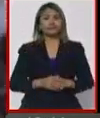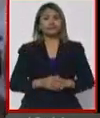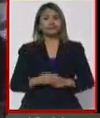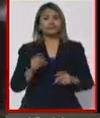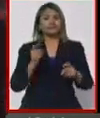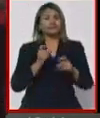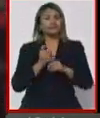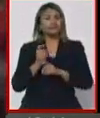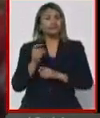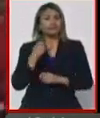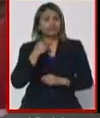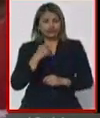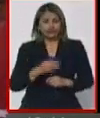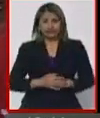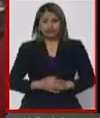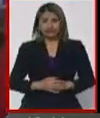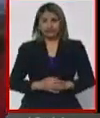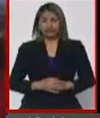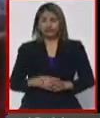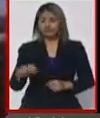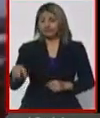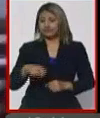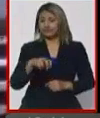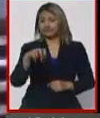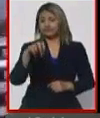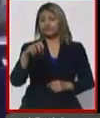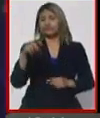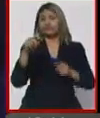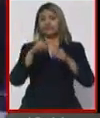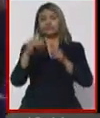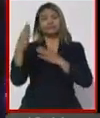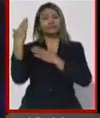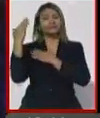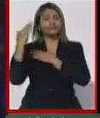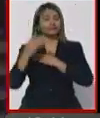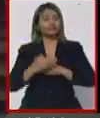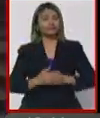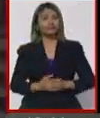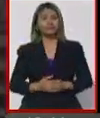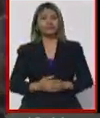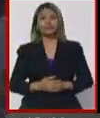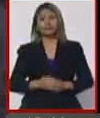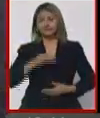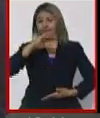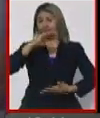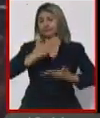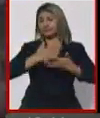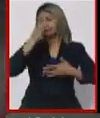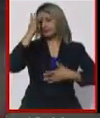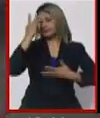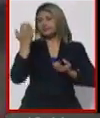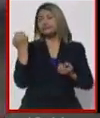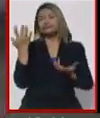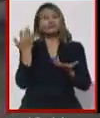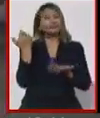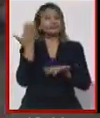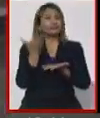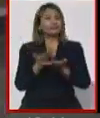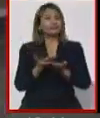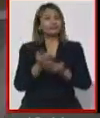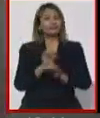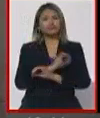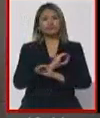estamos perjudicadas. ¿El viaje era urgente hacia el oriente? Urgente. Mi hijo está enfermo y quiero llegar rápido, pero no